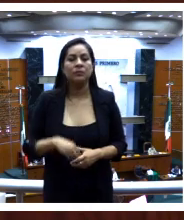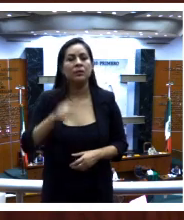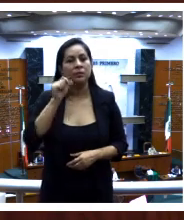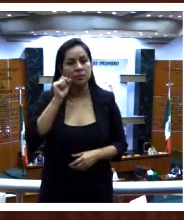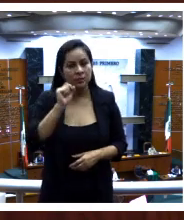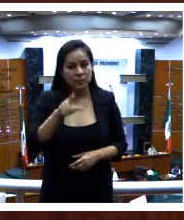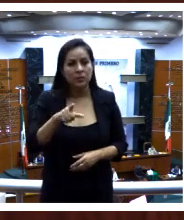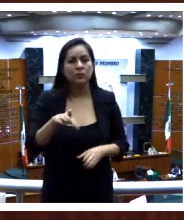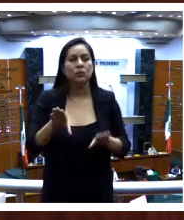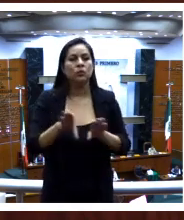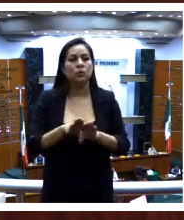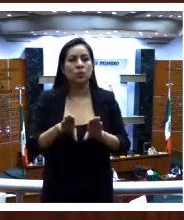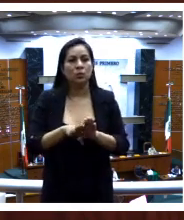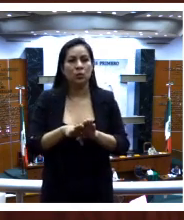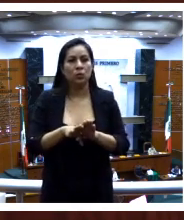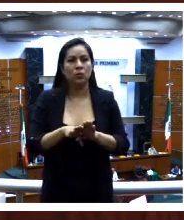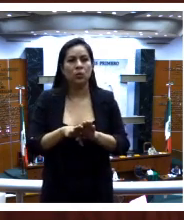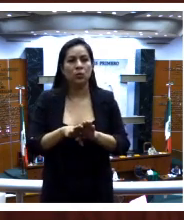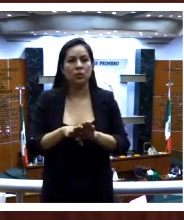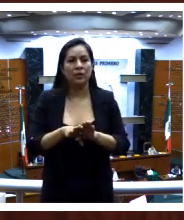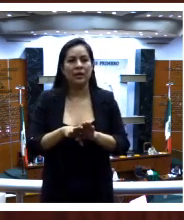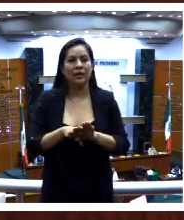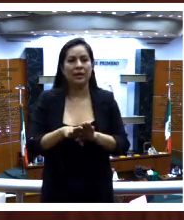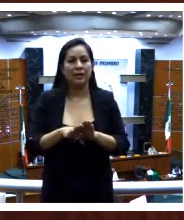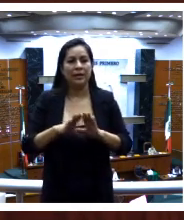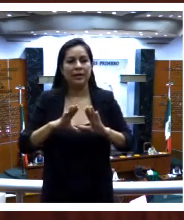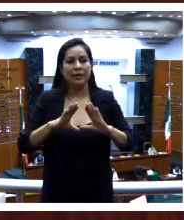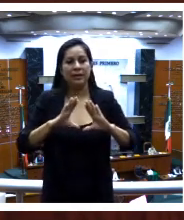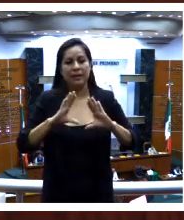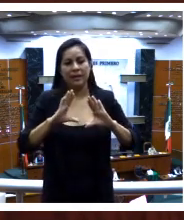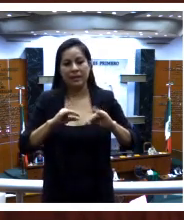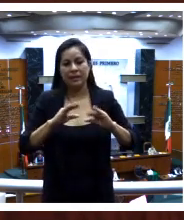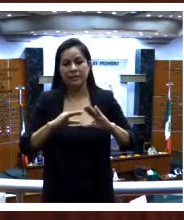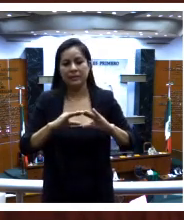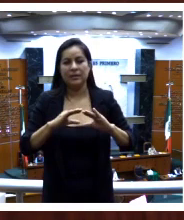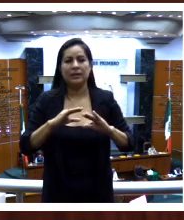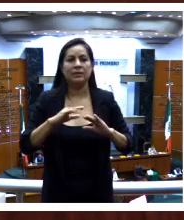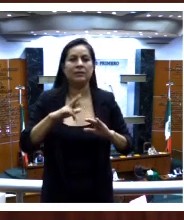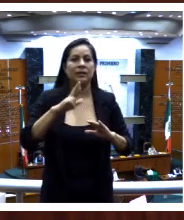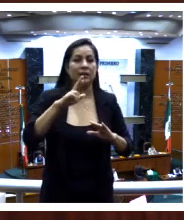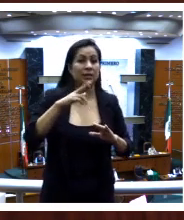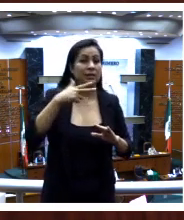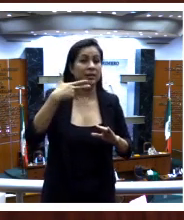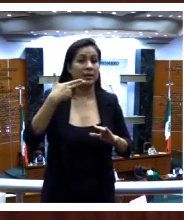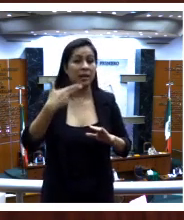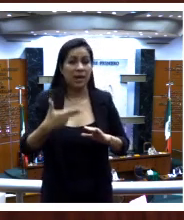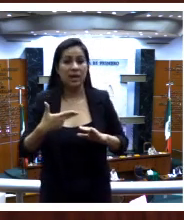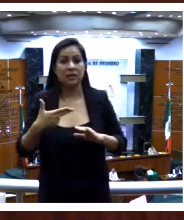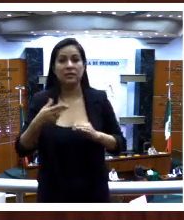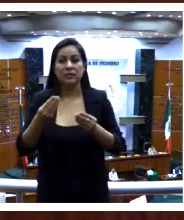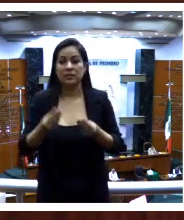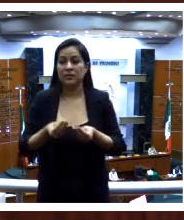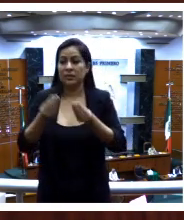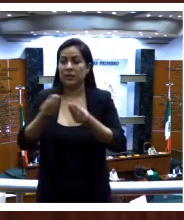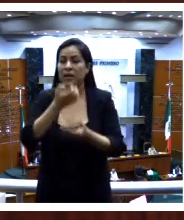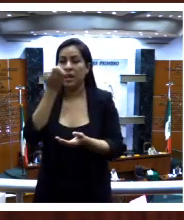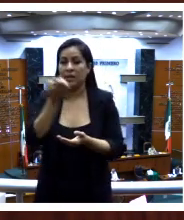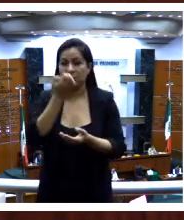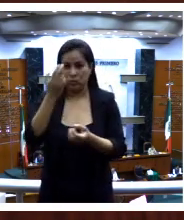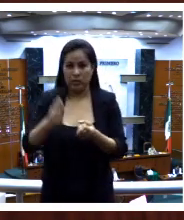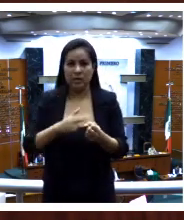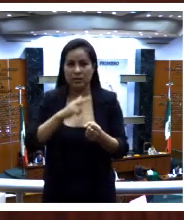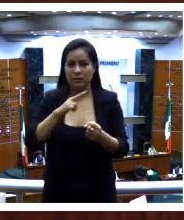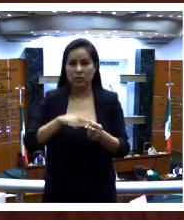Asimismo, como parte de la formación de recursos humanos, se ofertan en las normales del